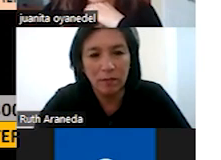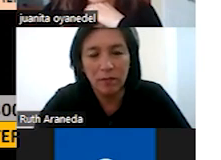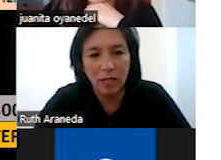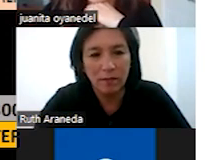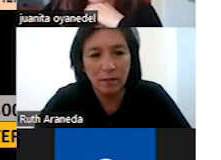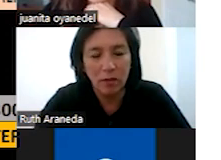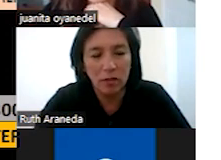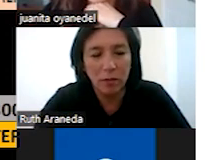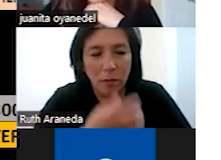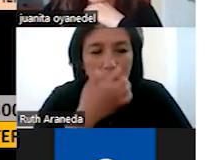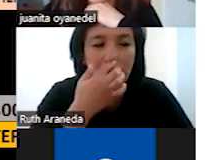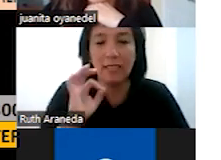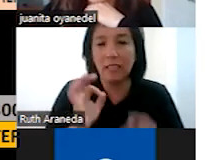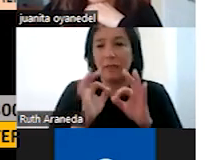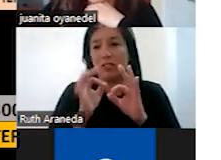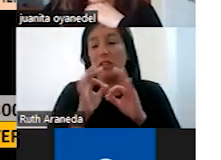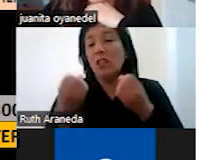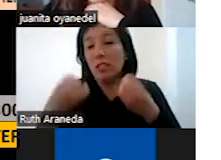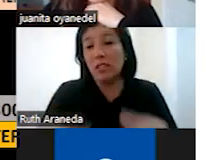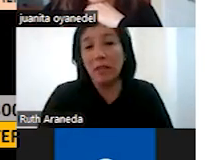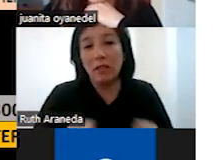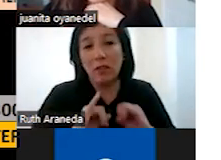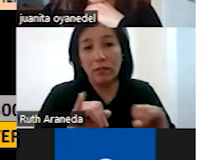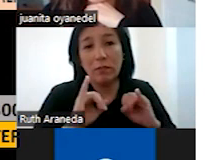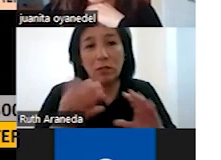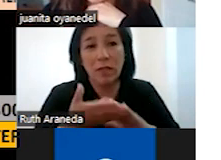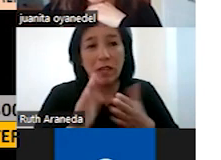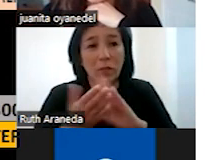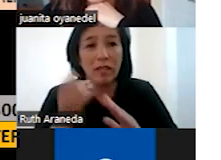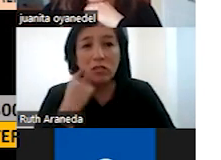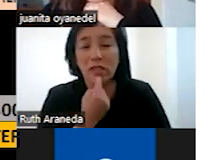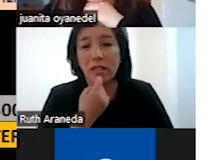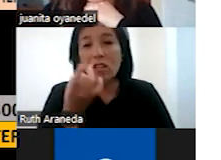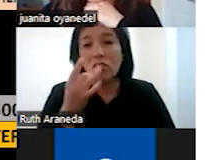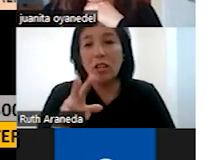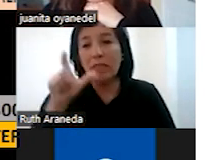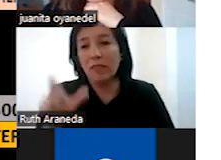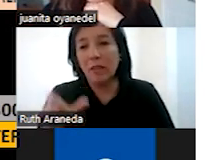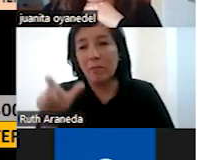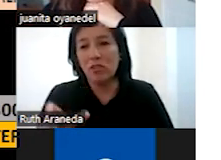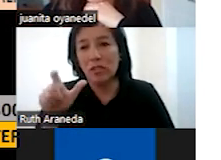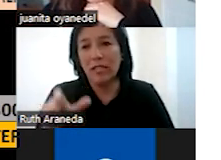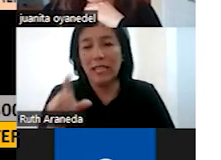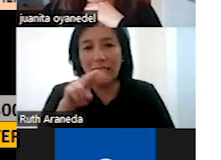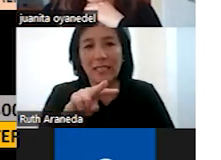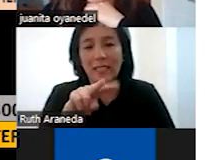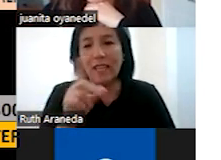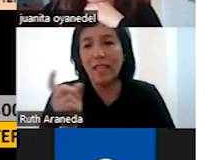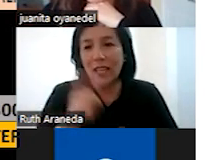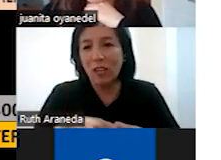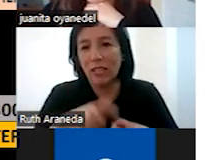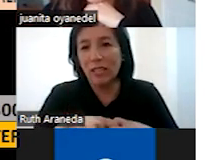visto. Sí. No, no sé, no Sí. se ve la interpretación. Entonces se pierde toda la información para la comunidad sorda. En la Solamente primera. ver las personas que